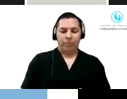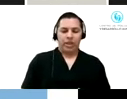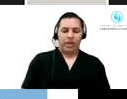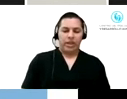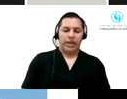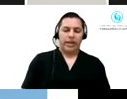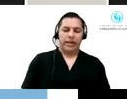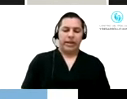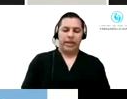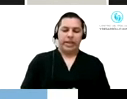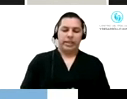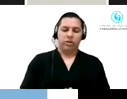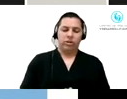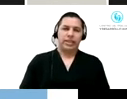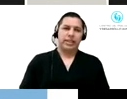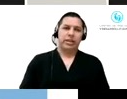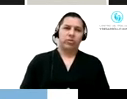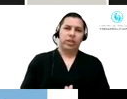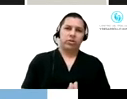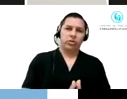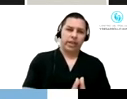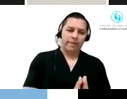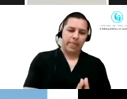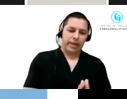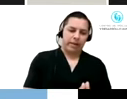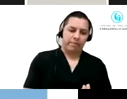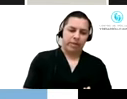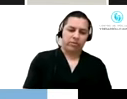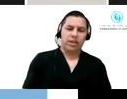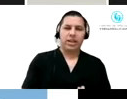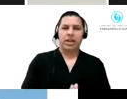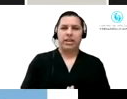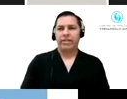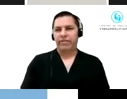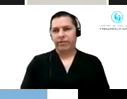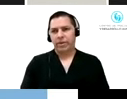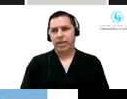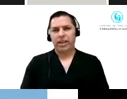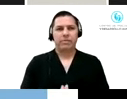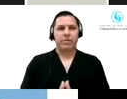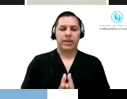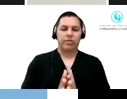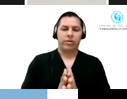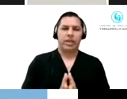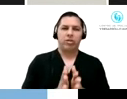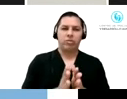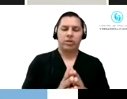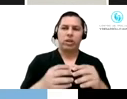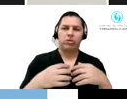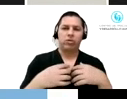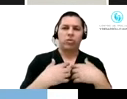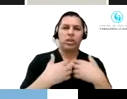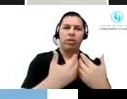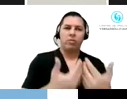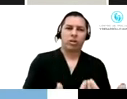y género es de donde nace este concepto de masculinidad y feminidad, ¿verdad? Lo femenino y lo